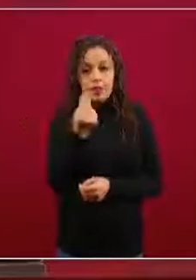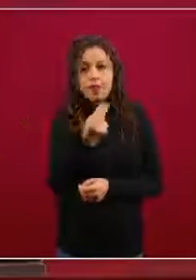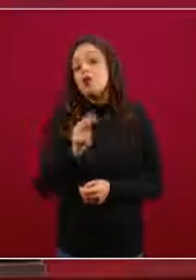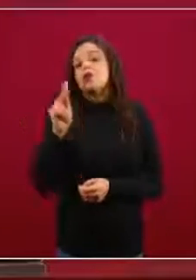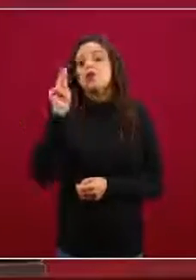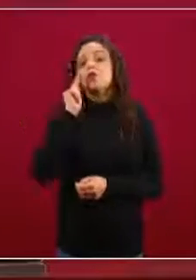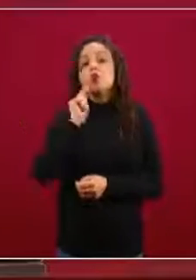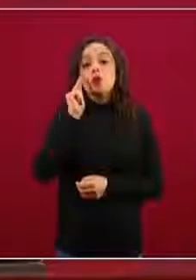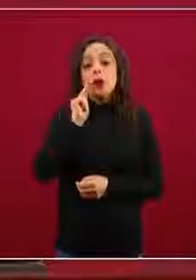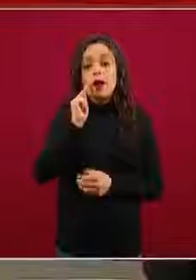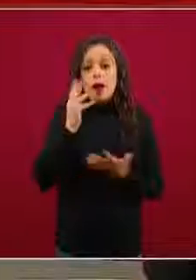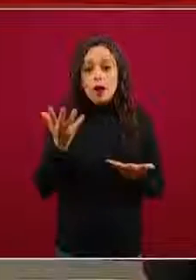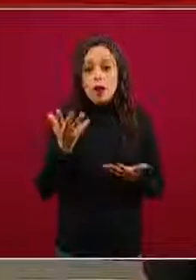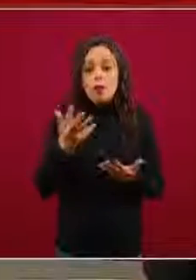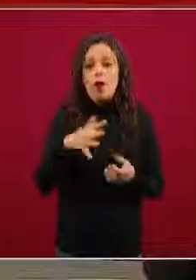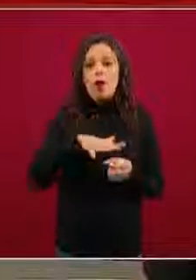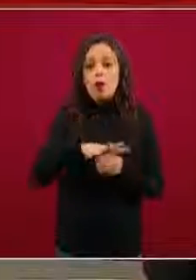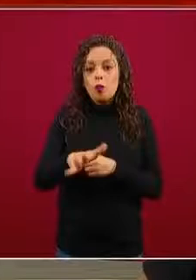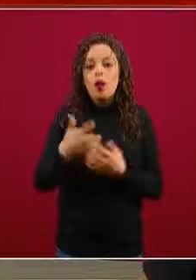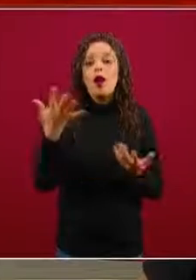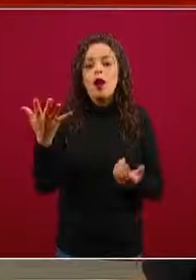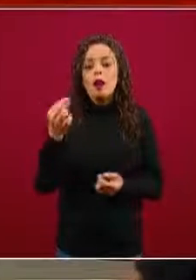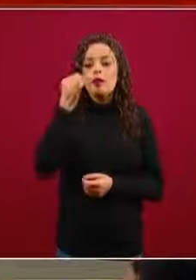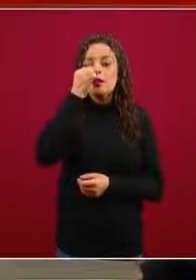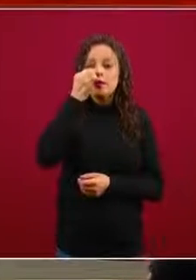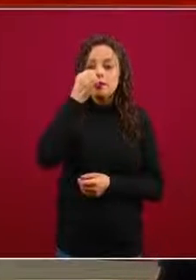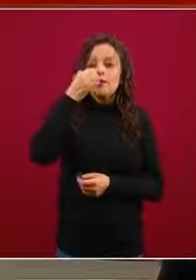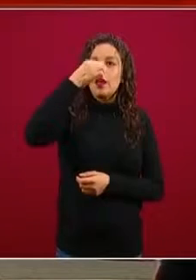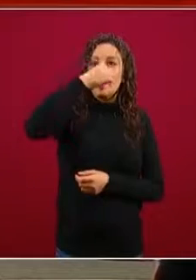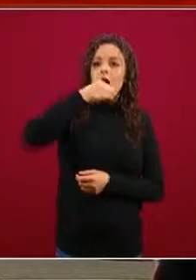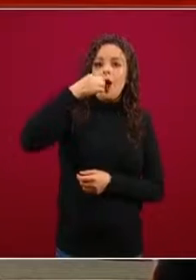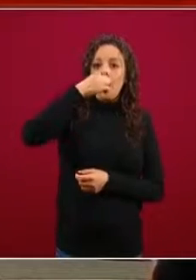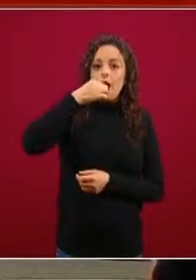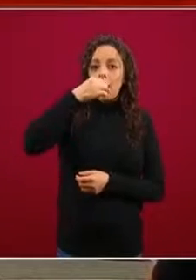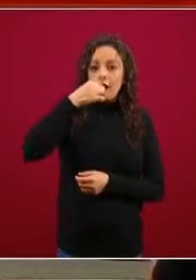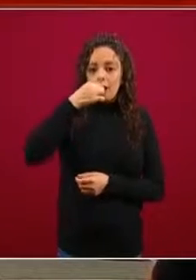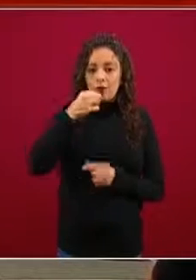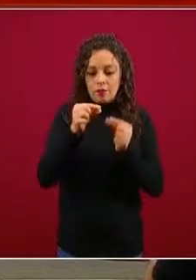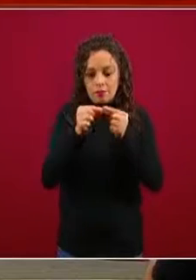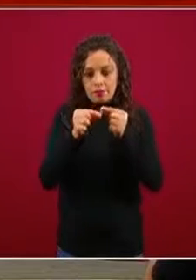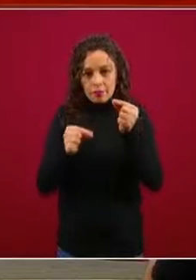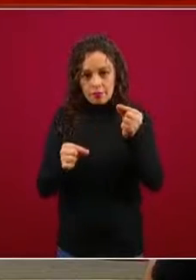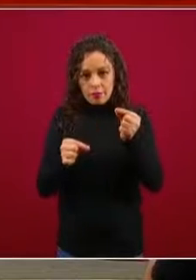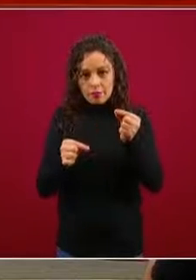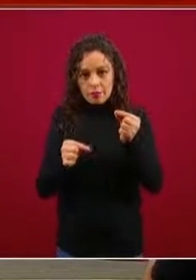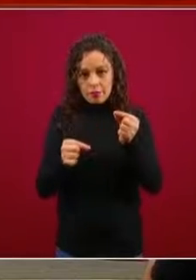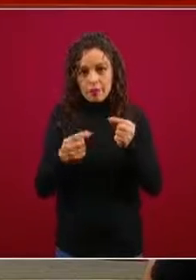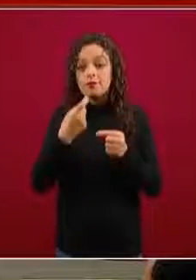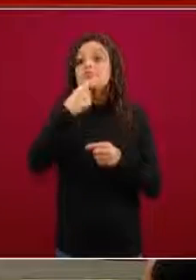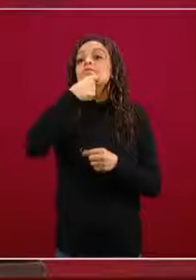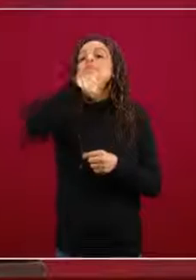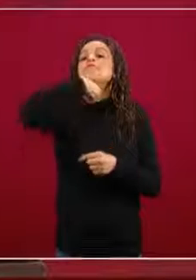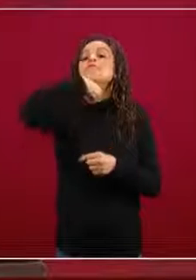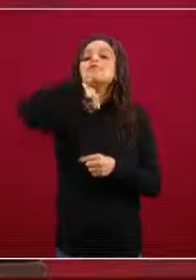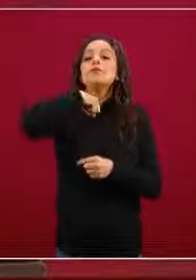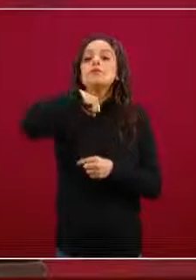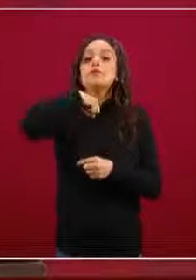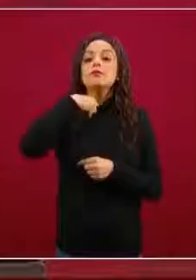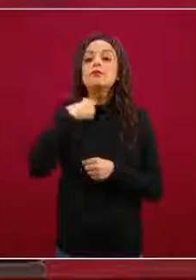los líquidos respiratorios. De hecho, se toma con un hisopo por la nariz y el hisopo llega hasta la faringe, hasta la